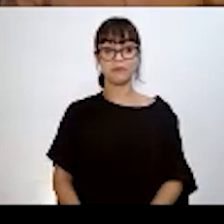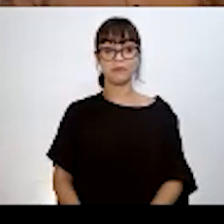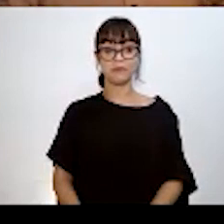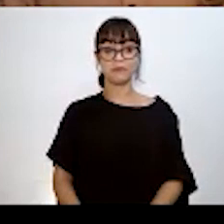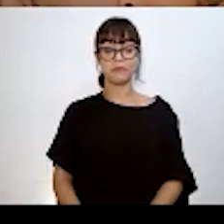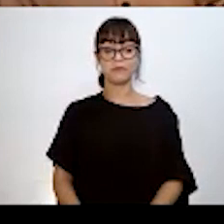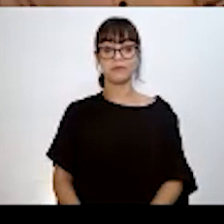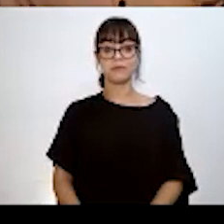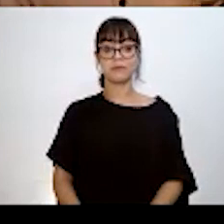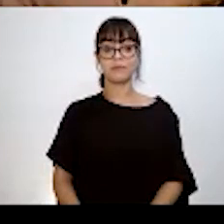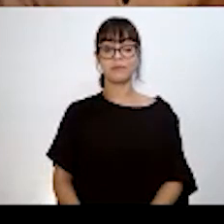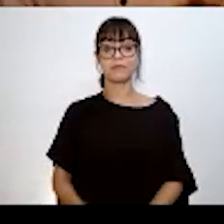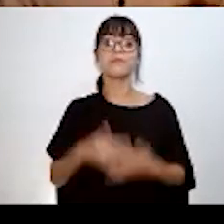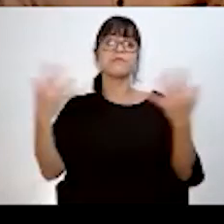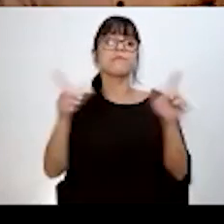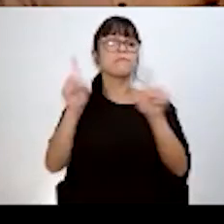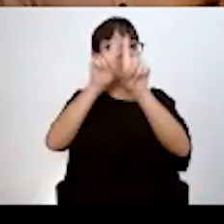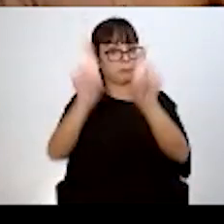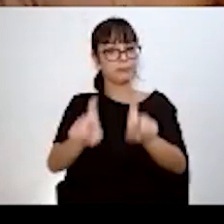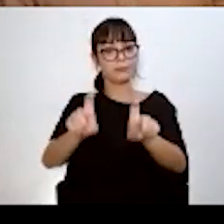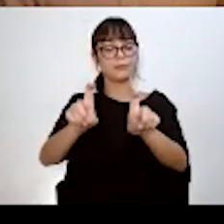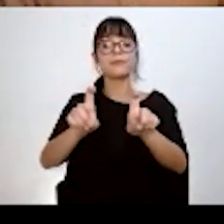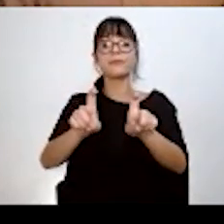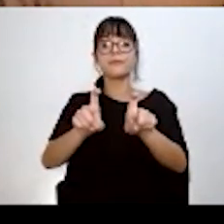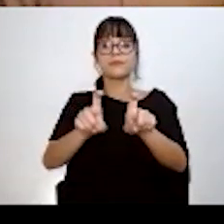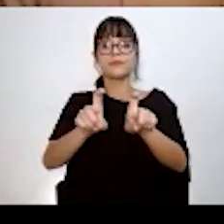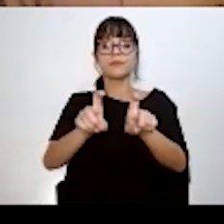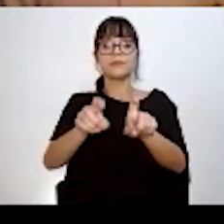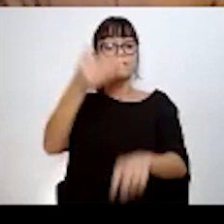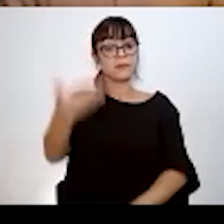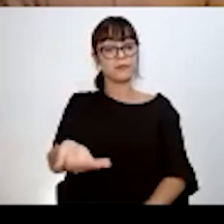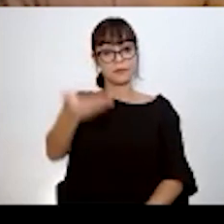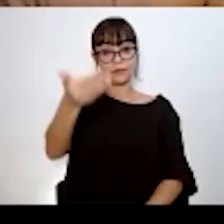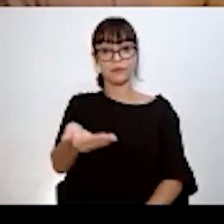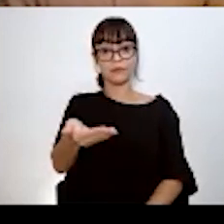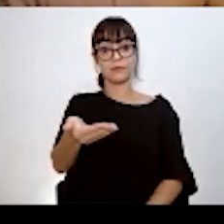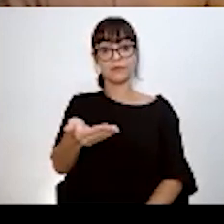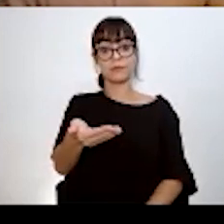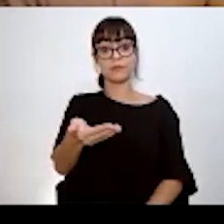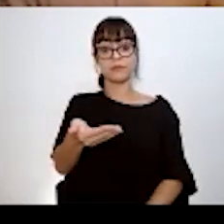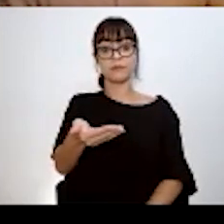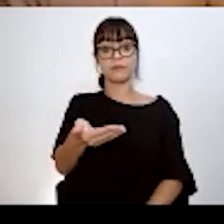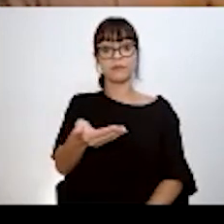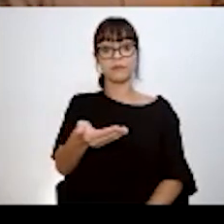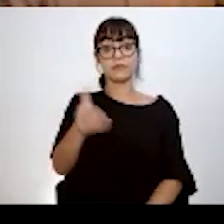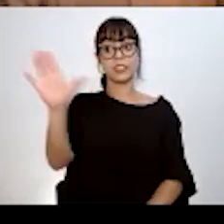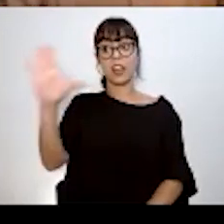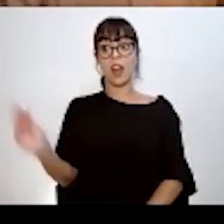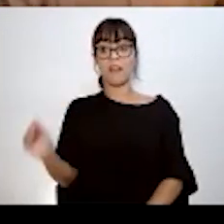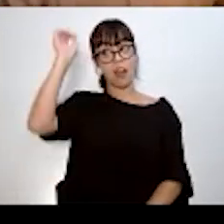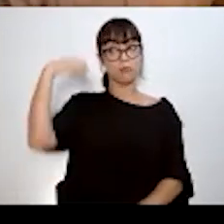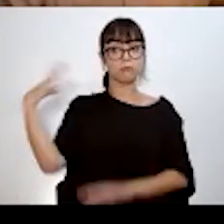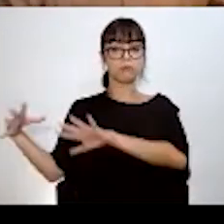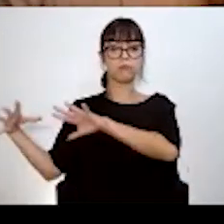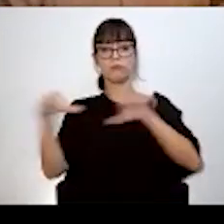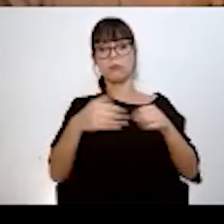Por lo tanto, una de las preguntas clave que nos podemos hacer es, por ejemplo, ¿cuántos llegaron en la primera colonización al archipiélago? Es algo que siempre nos